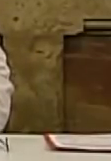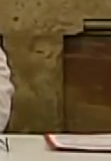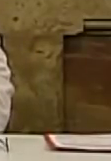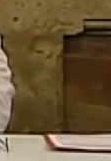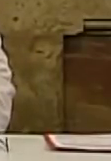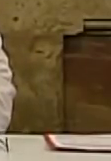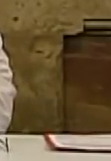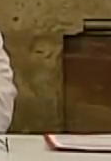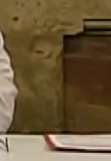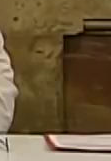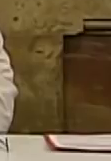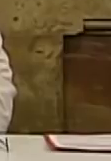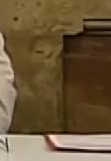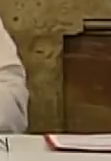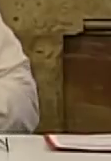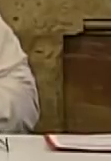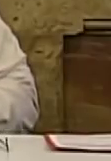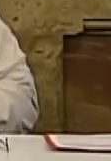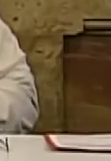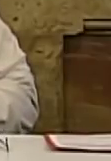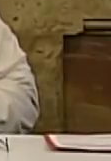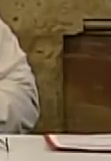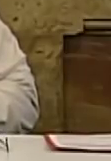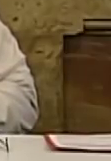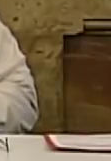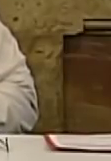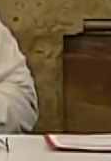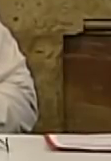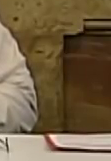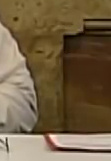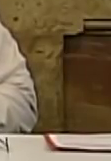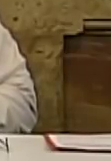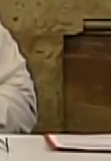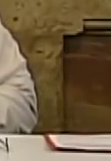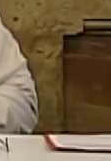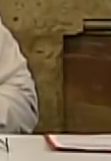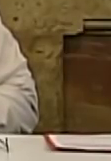hoy, he lanzado dos planes de ahorro.